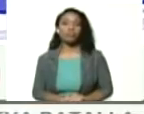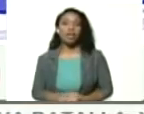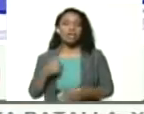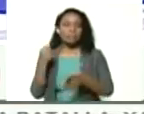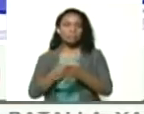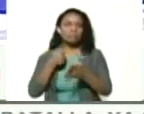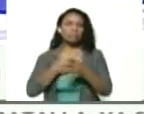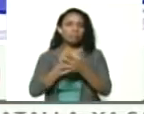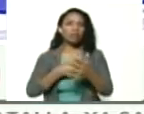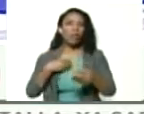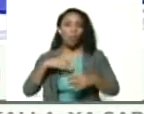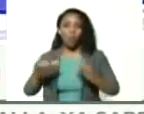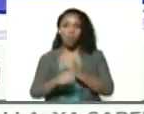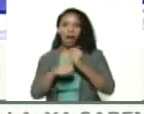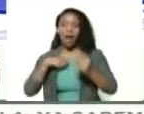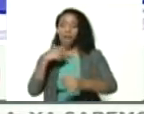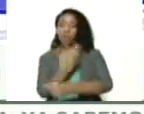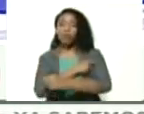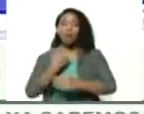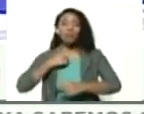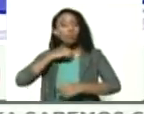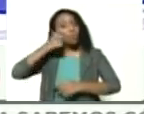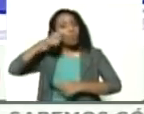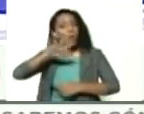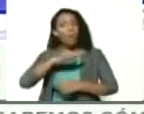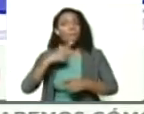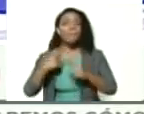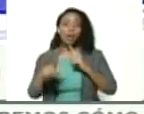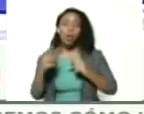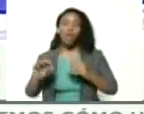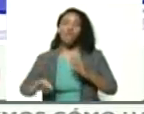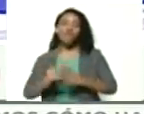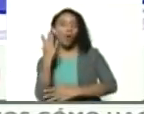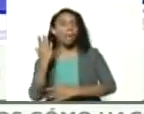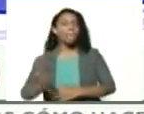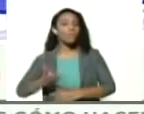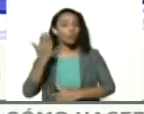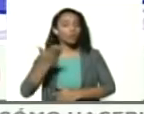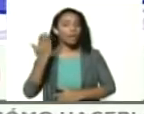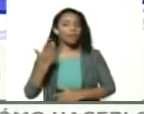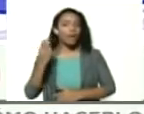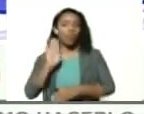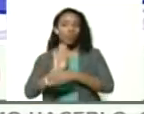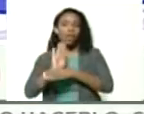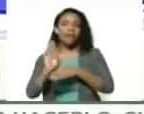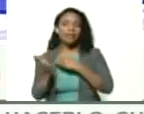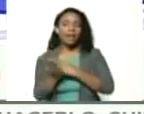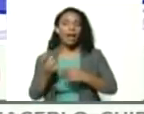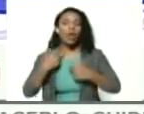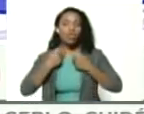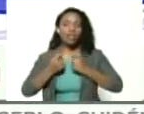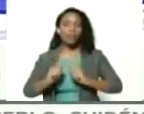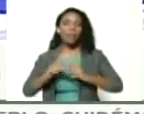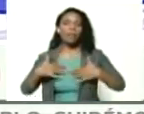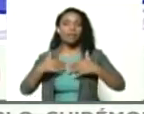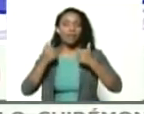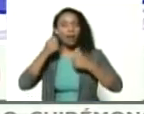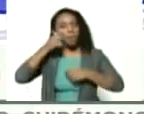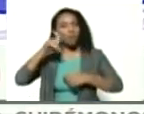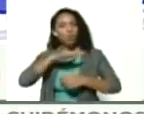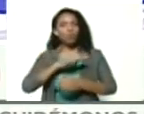Batallando, vamos a conseguir las vacunas para nuestro pueblo, pero lo fundamental es cuidarse y tener los tratamientos para salvar a nuestro